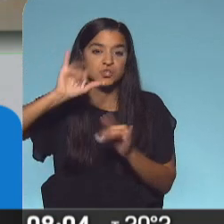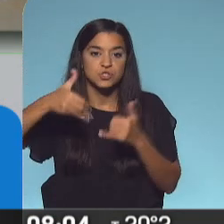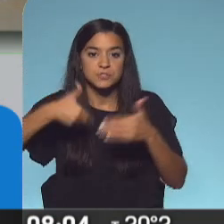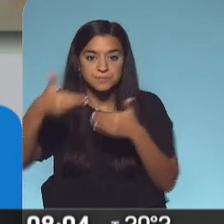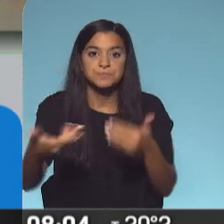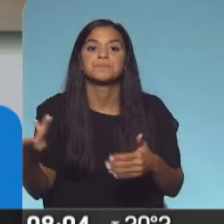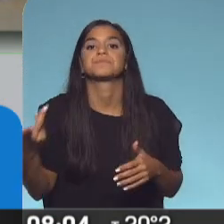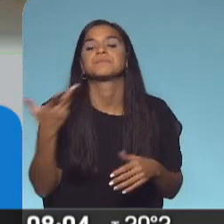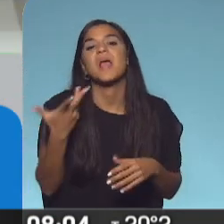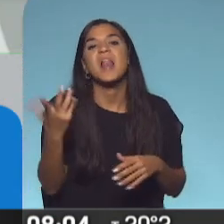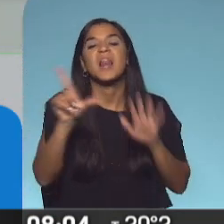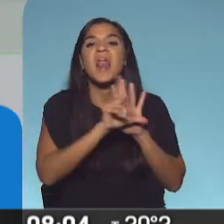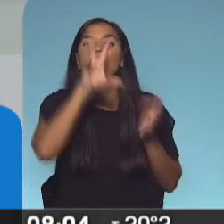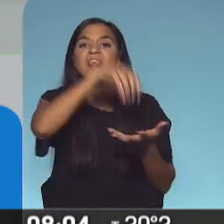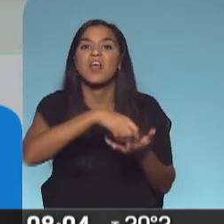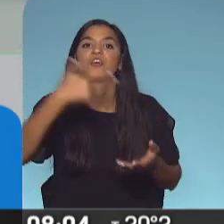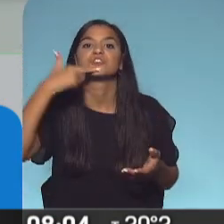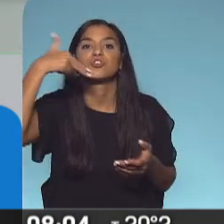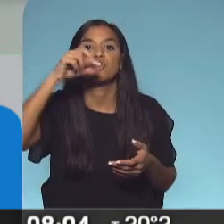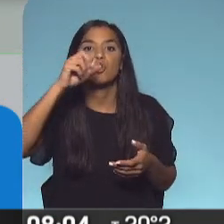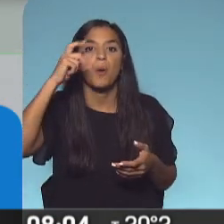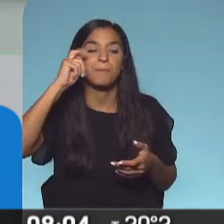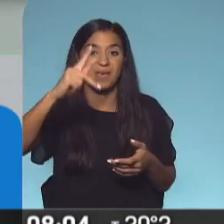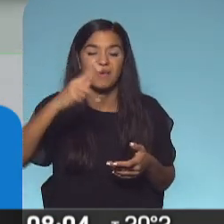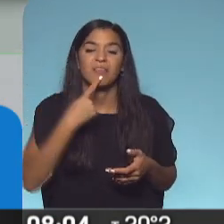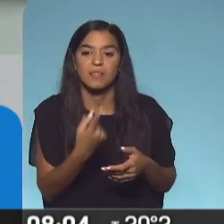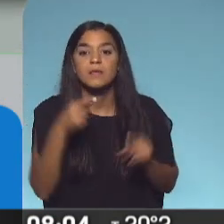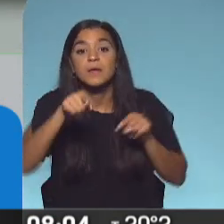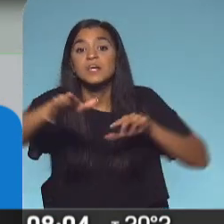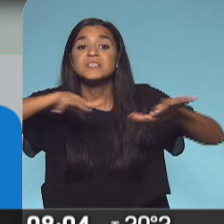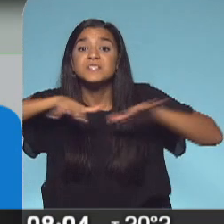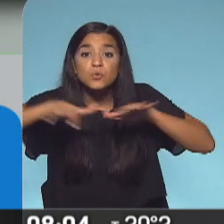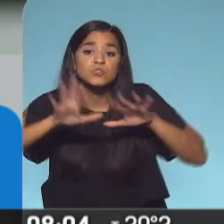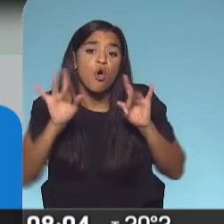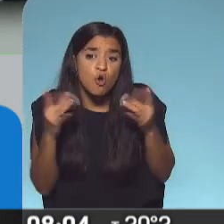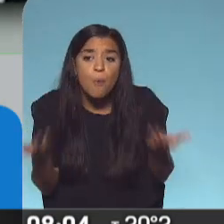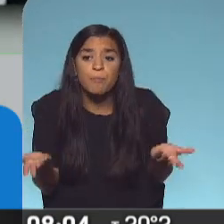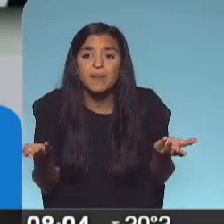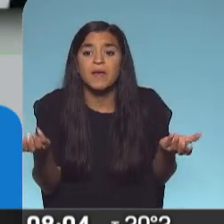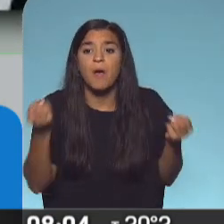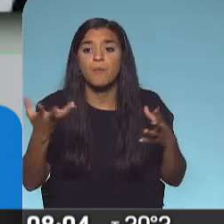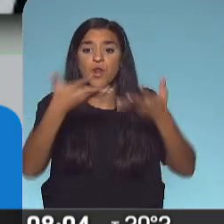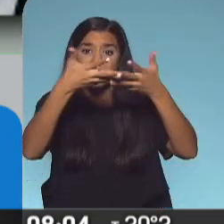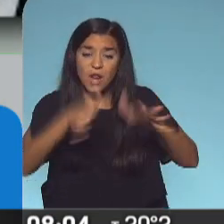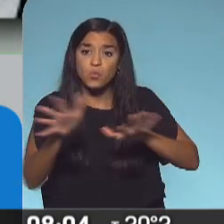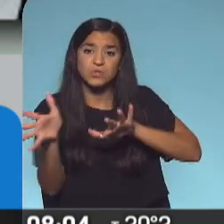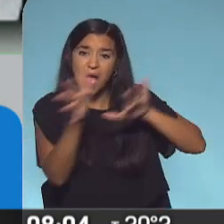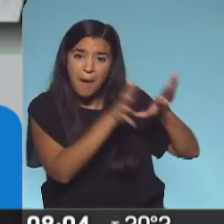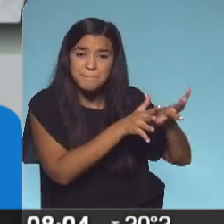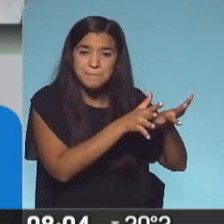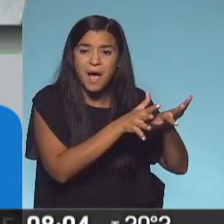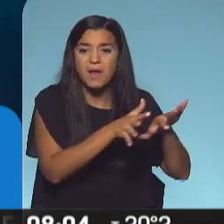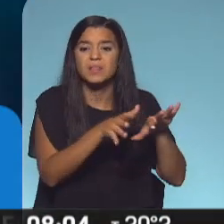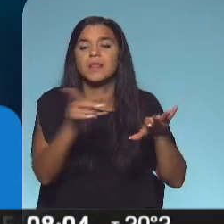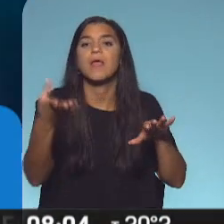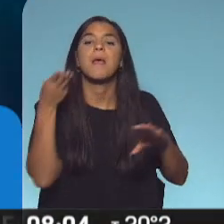legislador Snopek. Correcto. Lo cierto es que la situación aparece complicada porque al margen de la renuncia, este